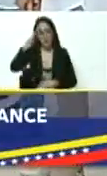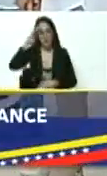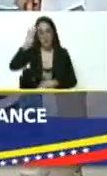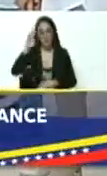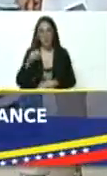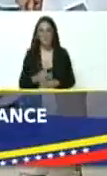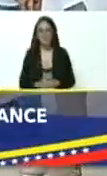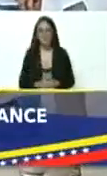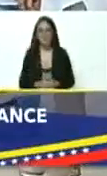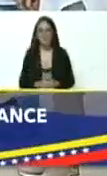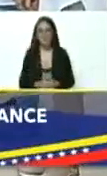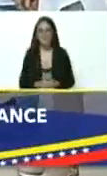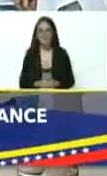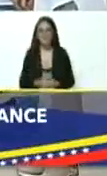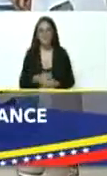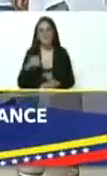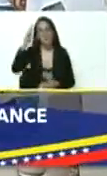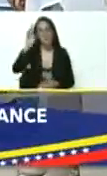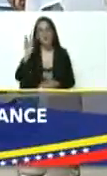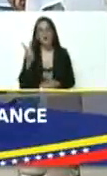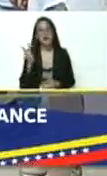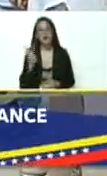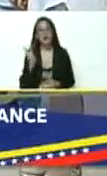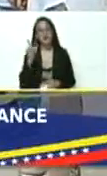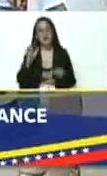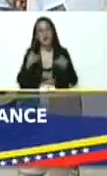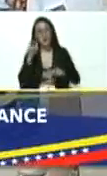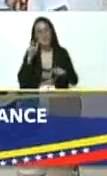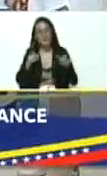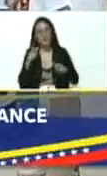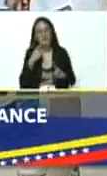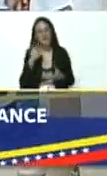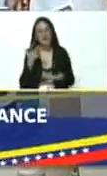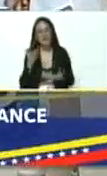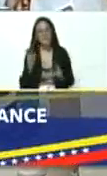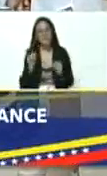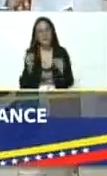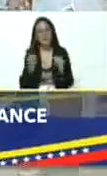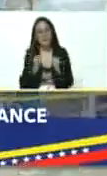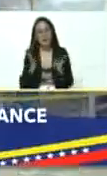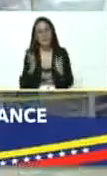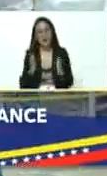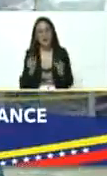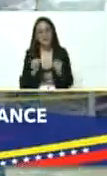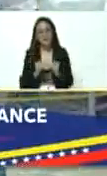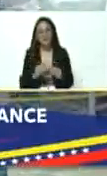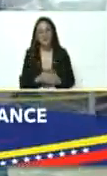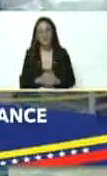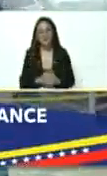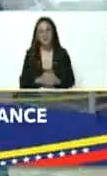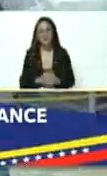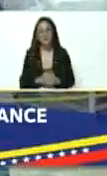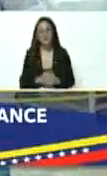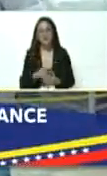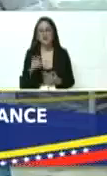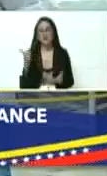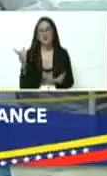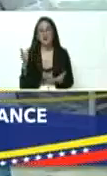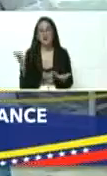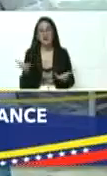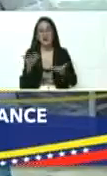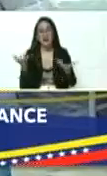santiagueros y los venezolanos nos parecemos mucho. ¿Qué dices tú? Sí, porque Santiago es una tierra de calor, caliente.